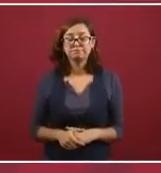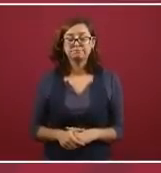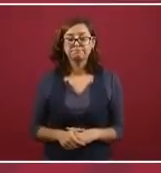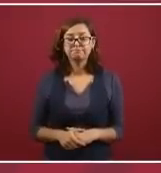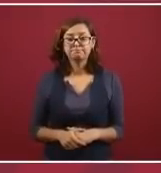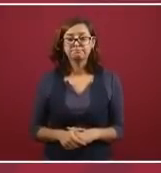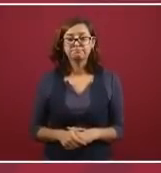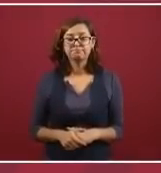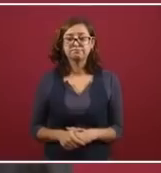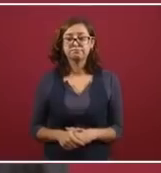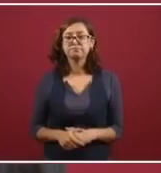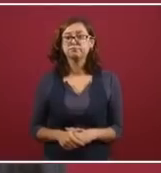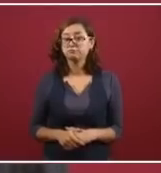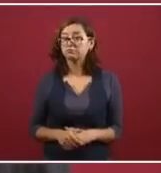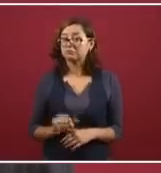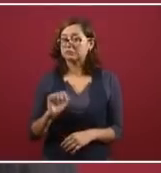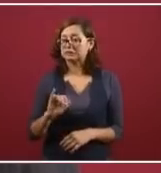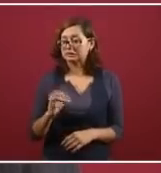se podría considerar,